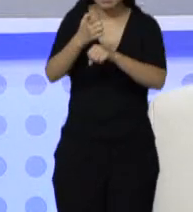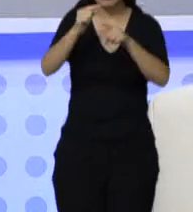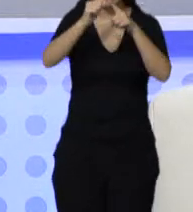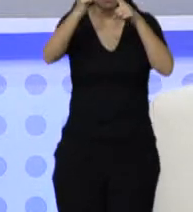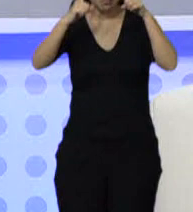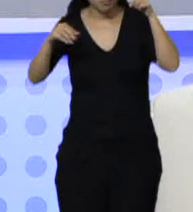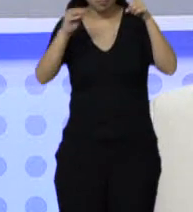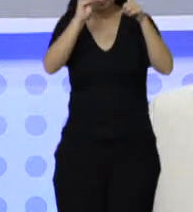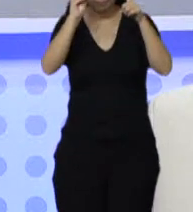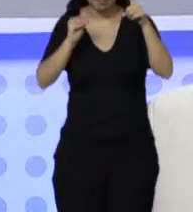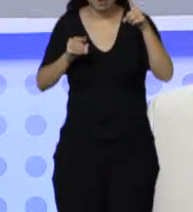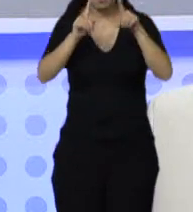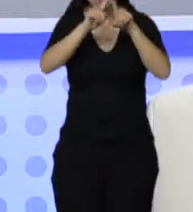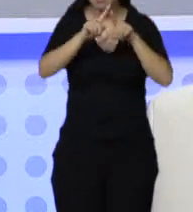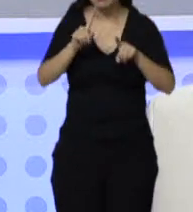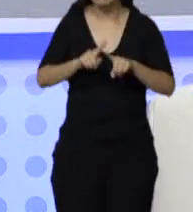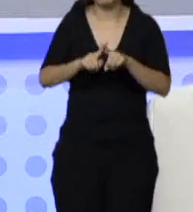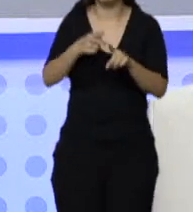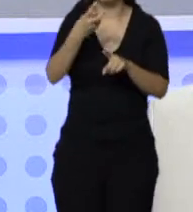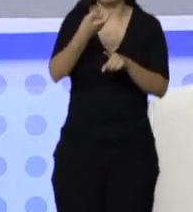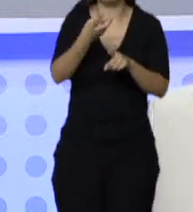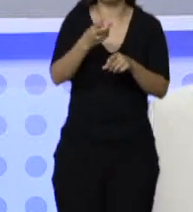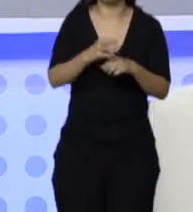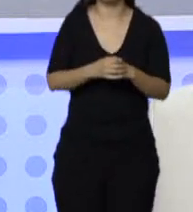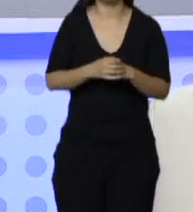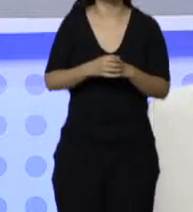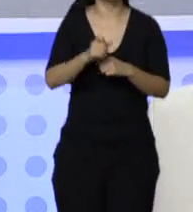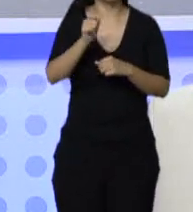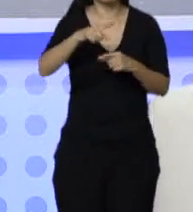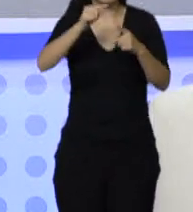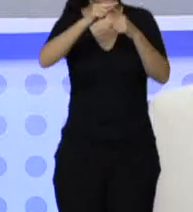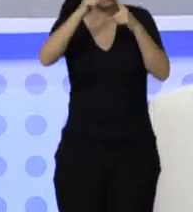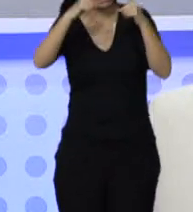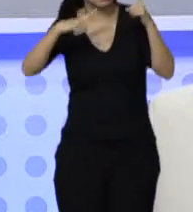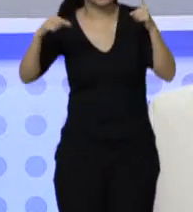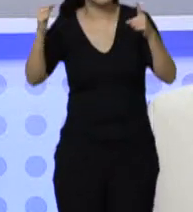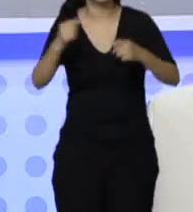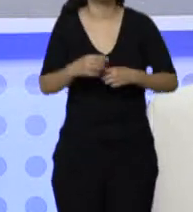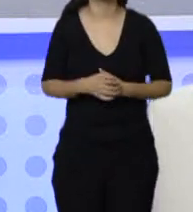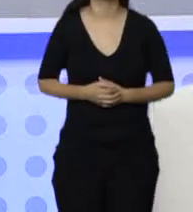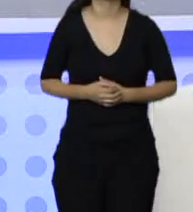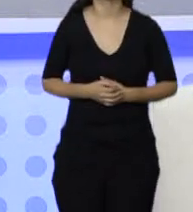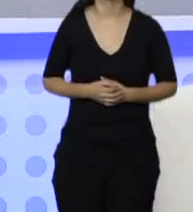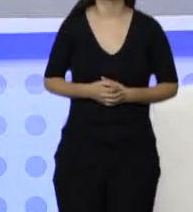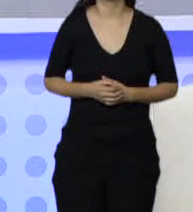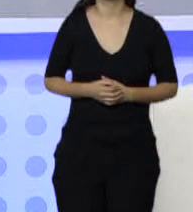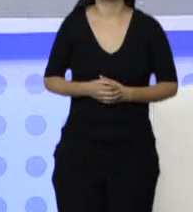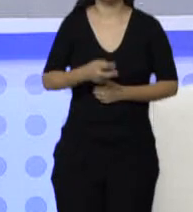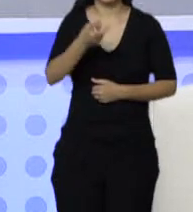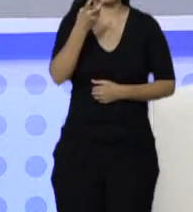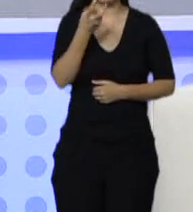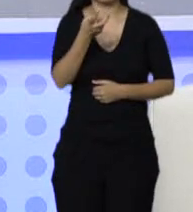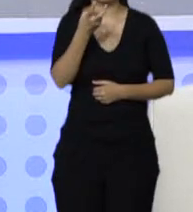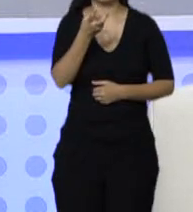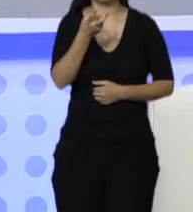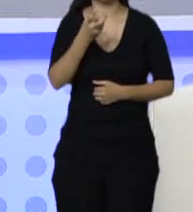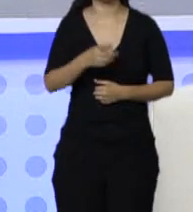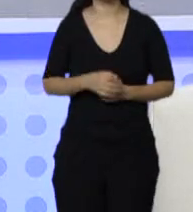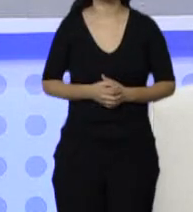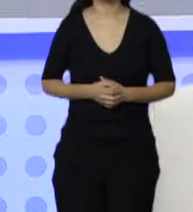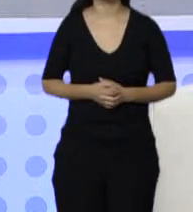por supuesto bueno en lo general en él en el país esto también ha conllevado que la